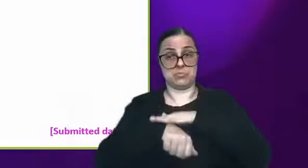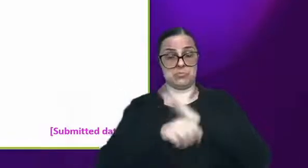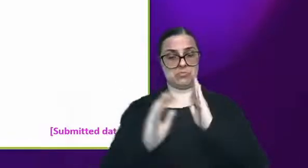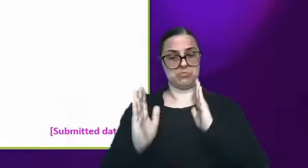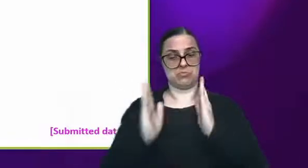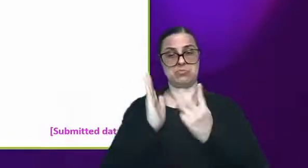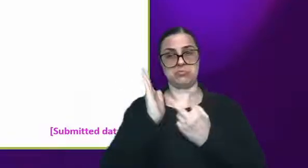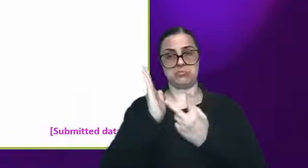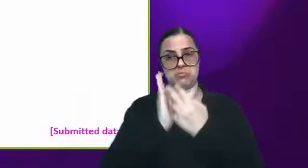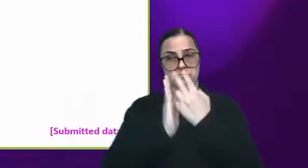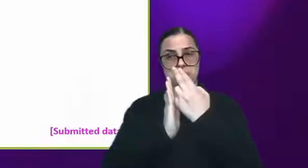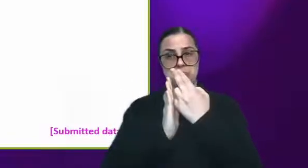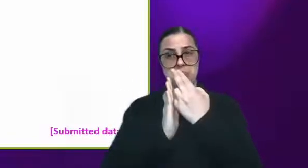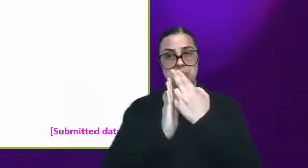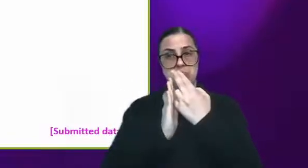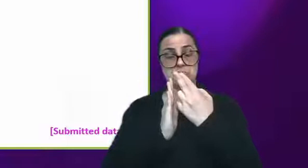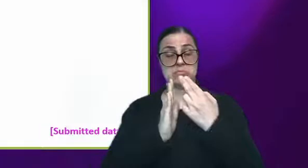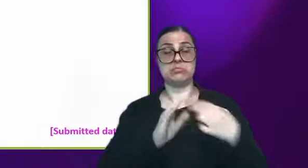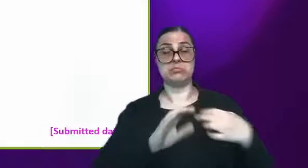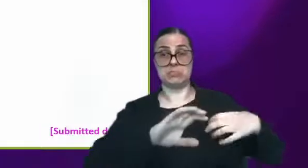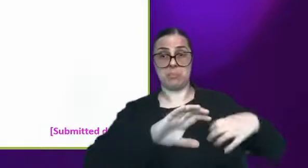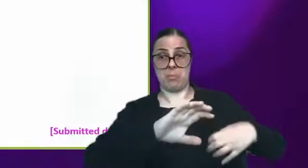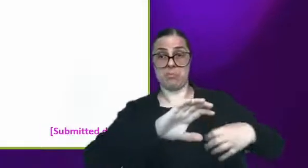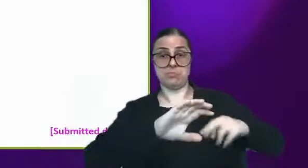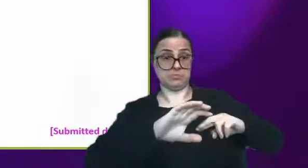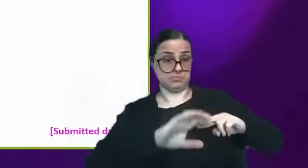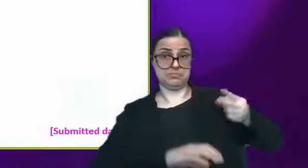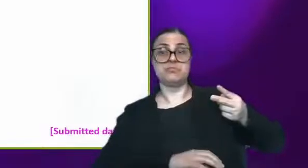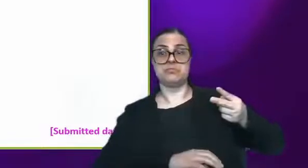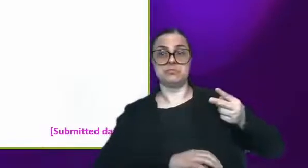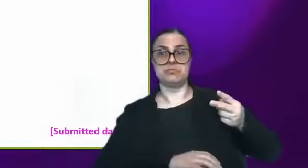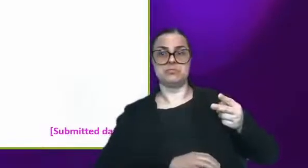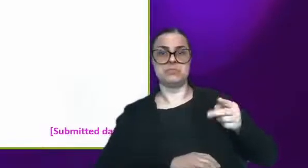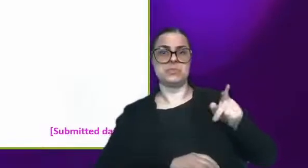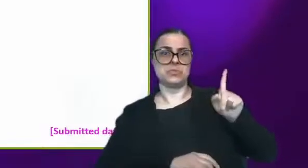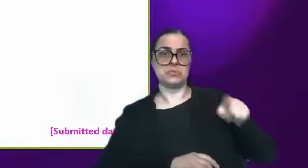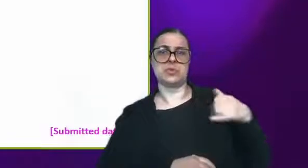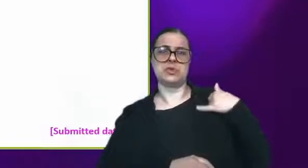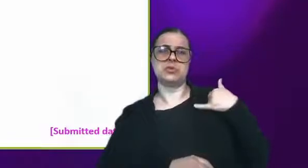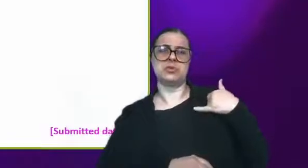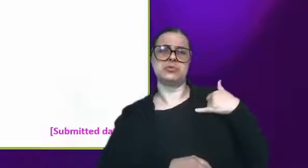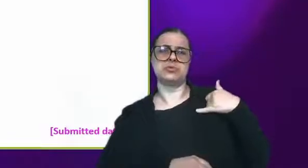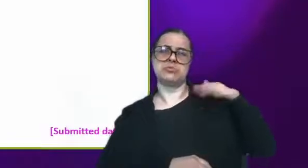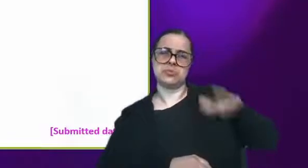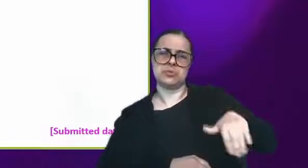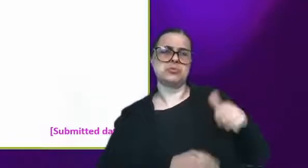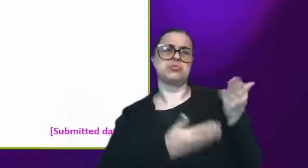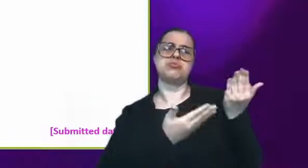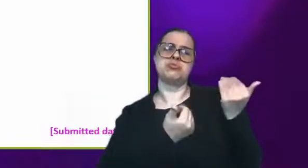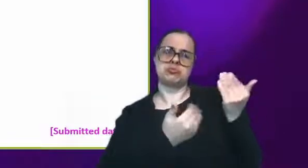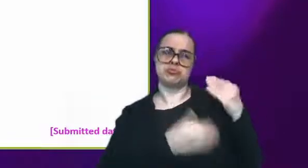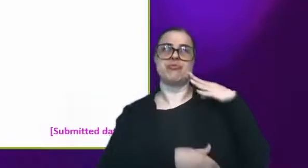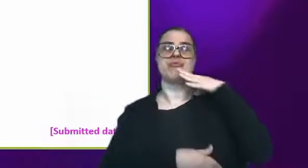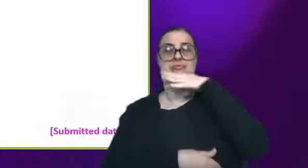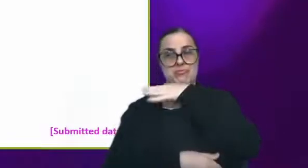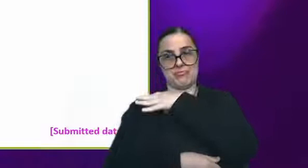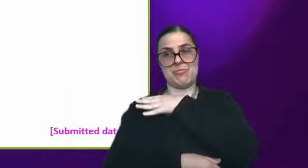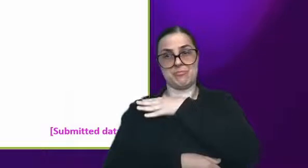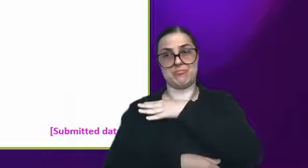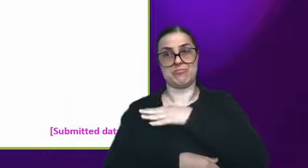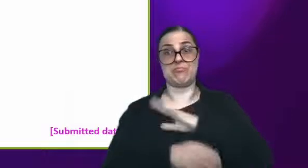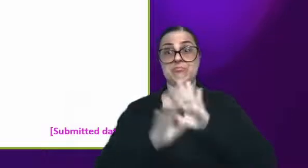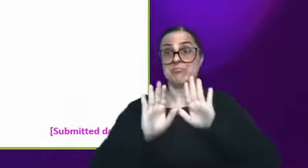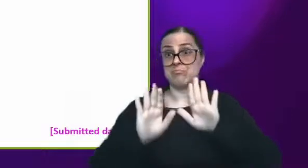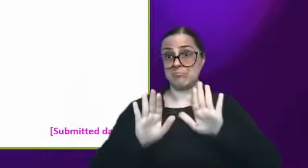más jóvenes. Existe también una diferencia en cuanto al tiempo entre la cirugía